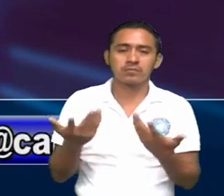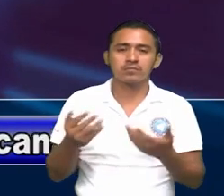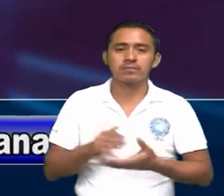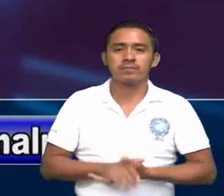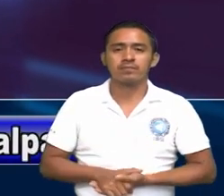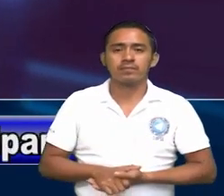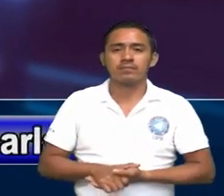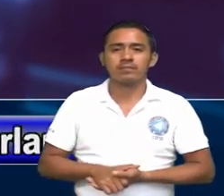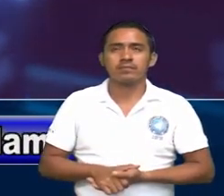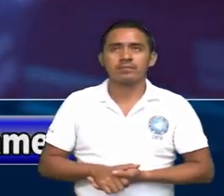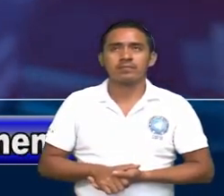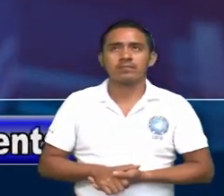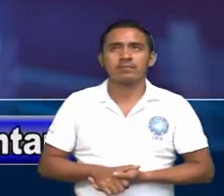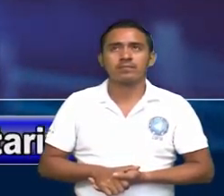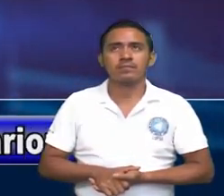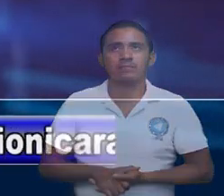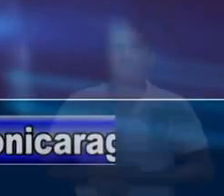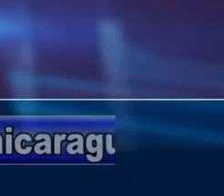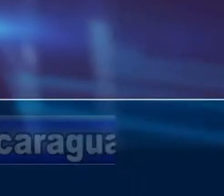volver.